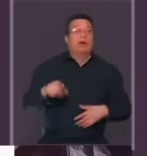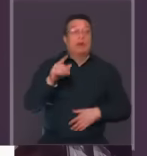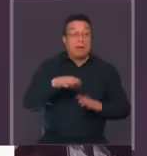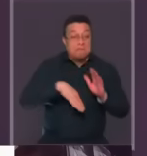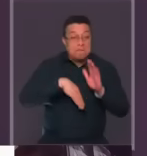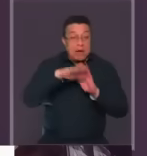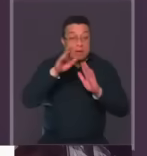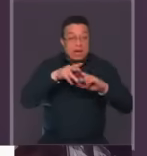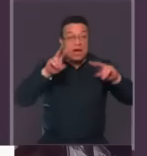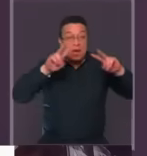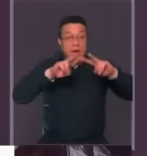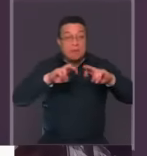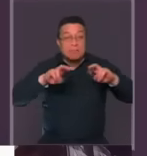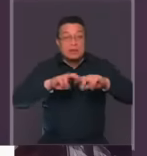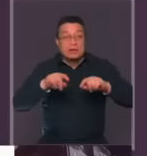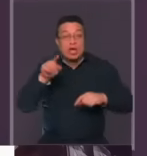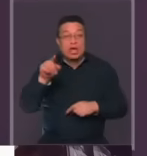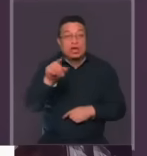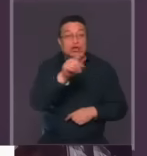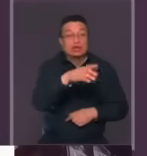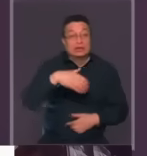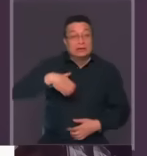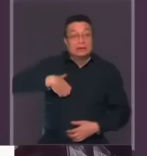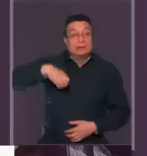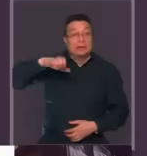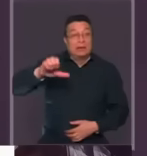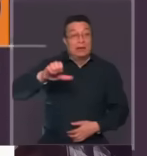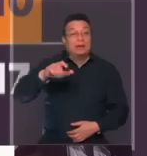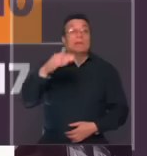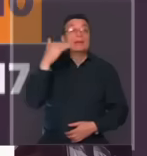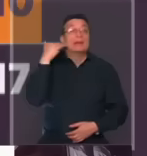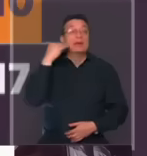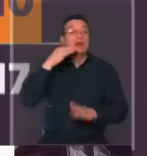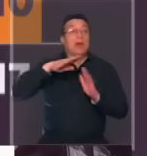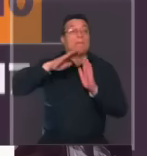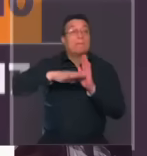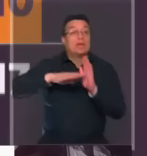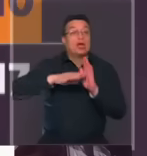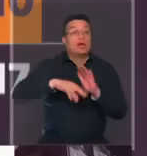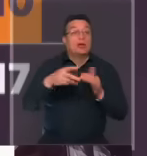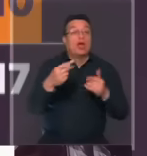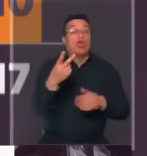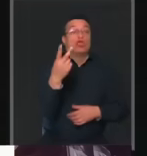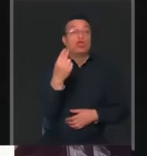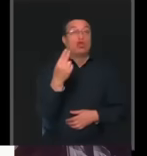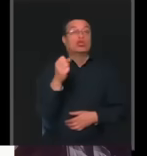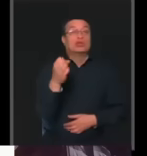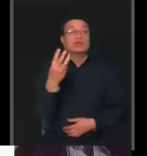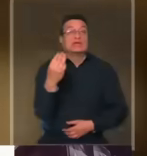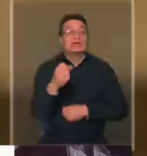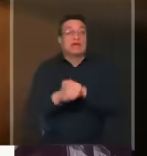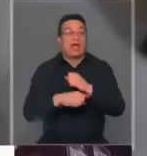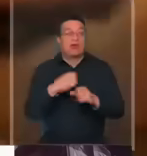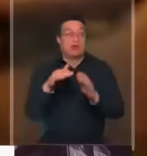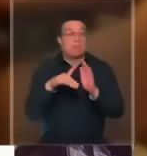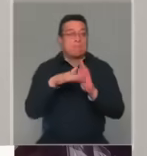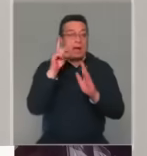de investigaciones realizadas por la PDI corresponden a menores entre los 12 y 13 años.